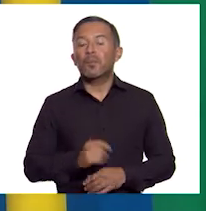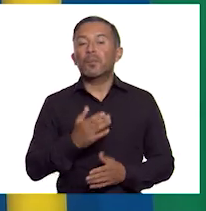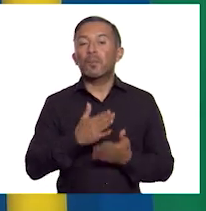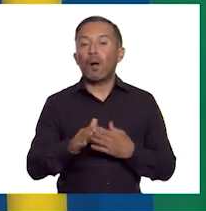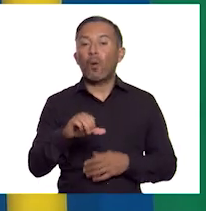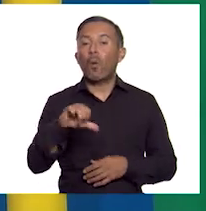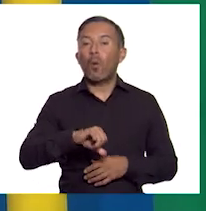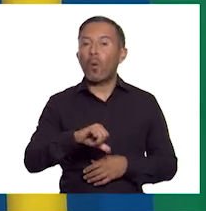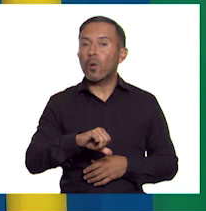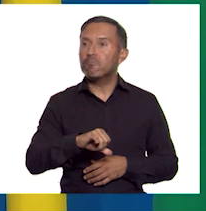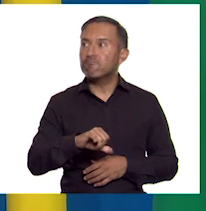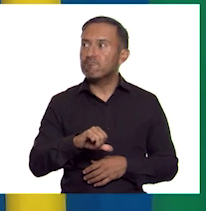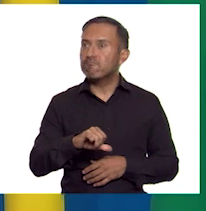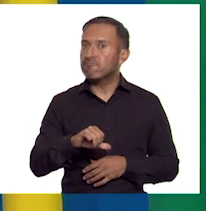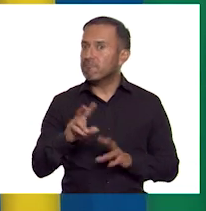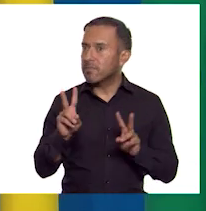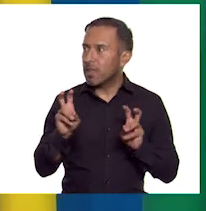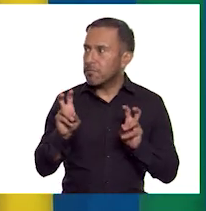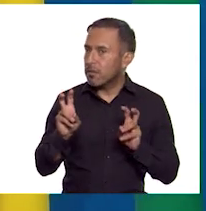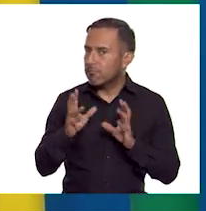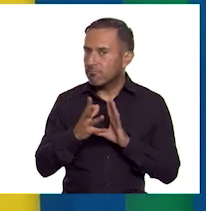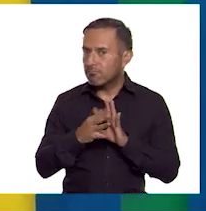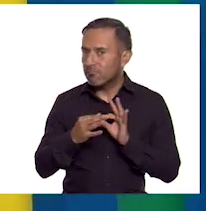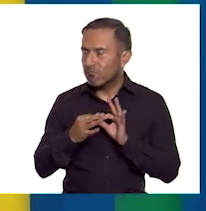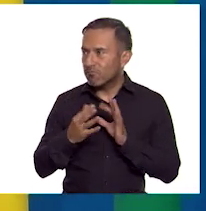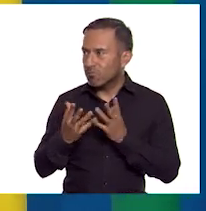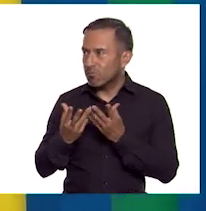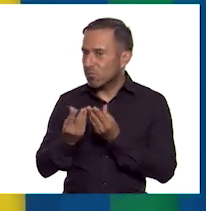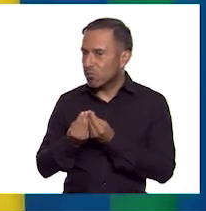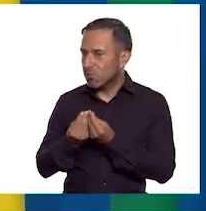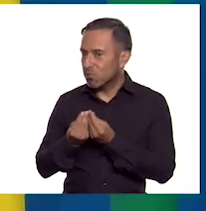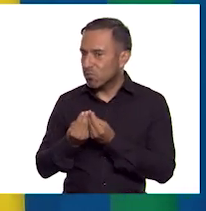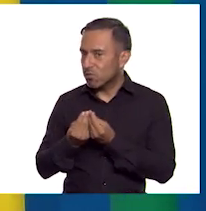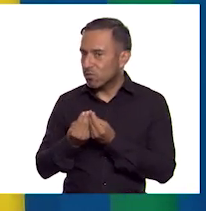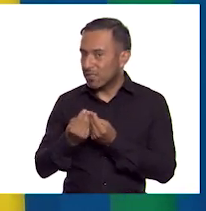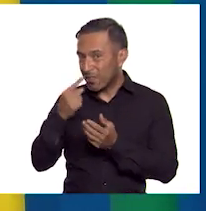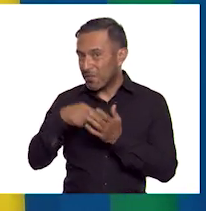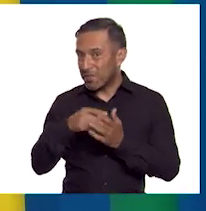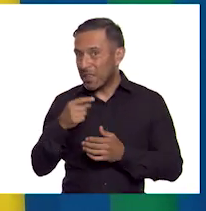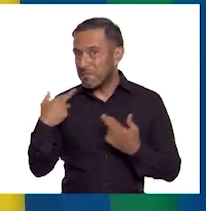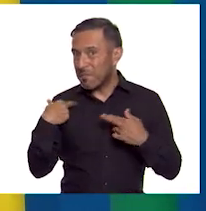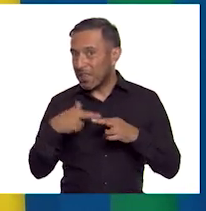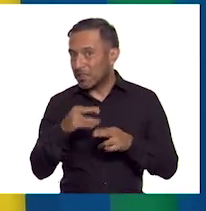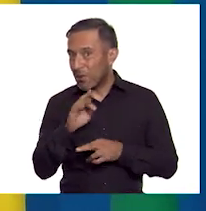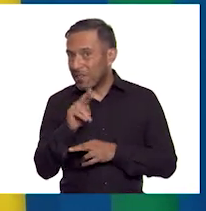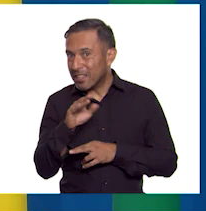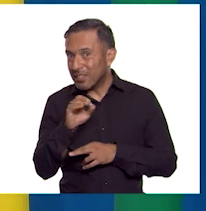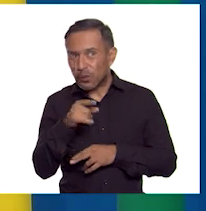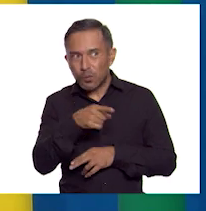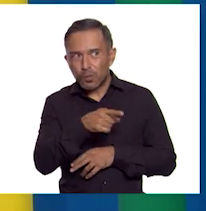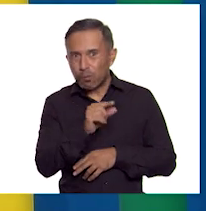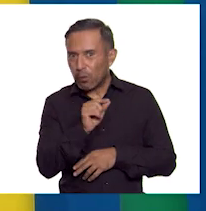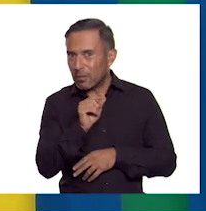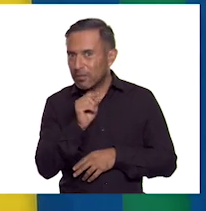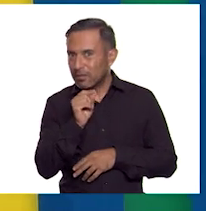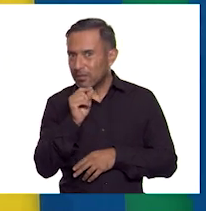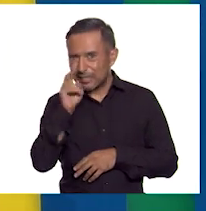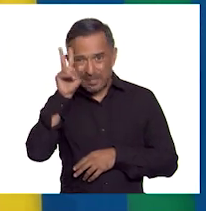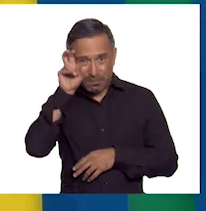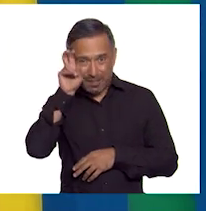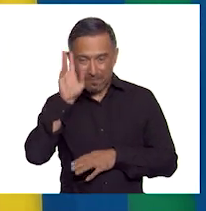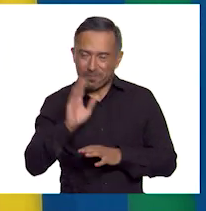usted. Creo que al maestro Francisco ya le dio un poquito de celos. Muy bien, maestro. Pero